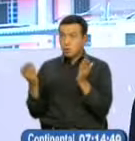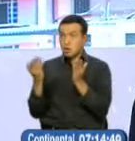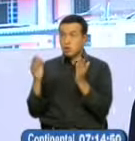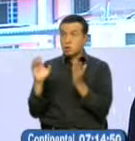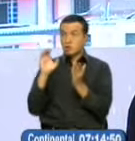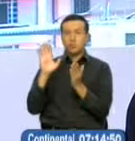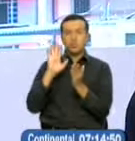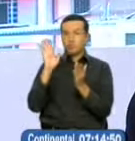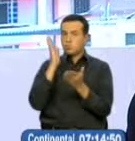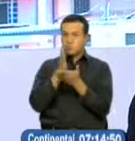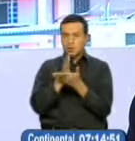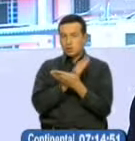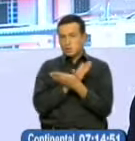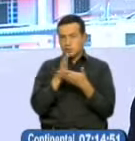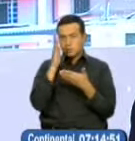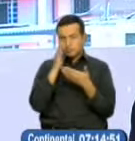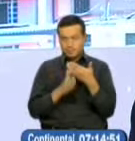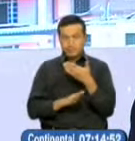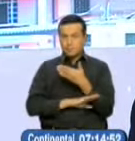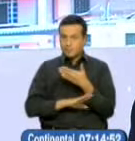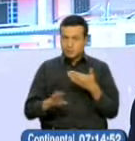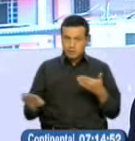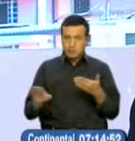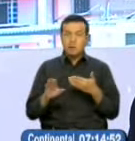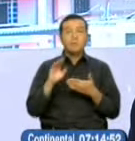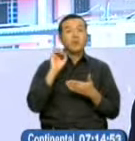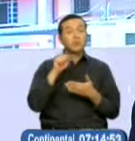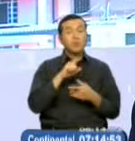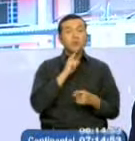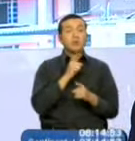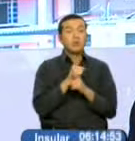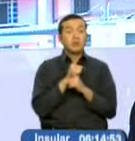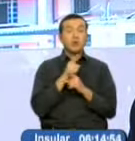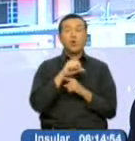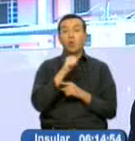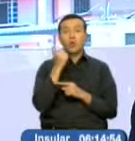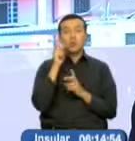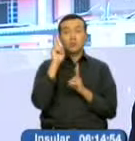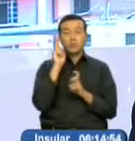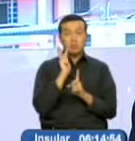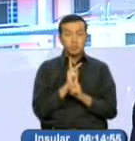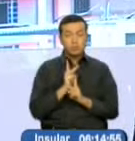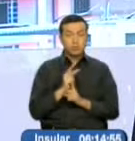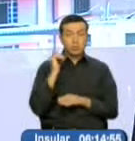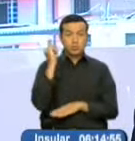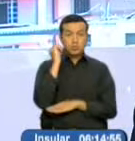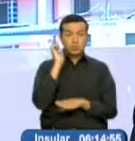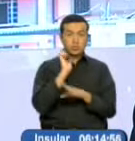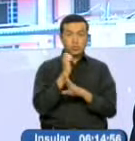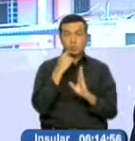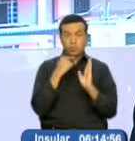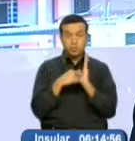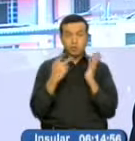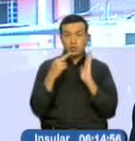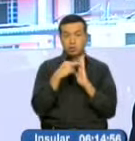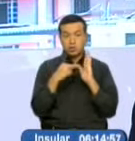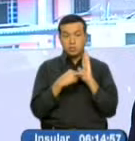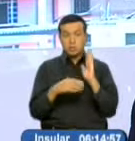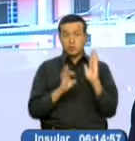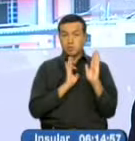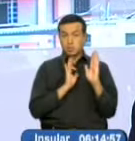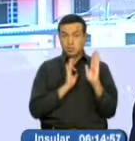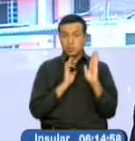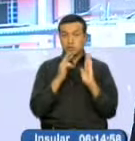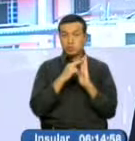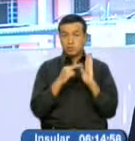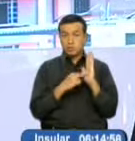de Comercio, etcétera. Sin embargo, pueden haber también otro tipo de mecanismos para proteger la industria nacional, como por ejemplo reglamentos técnicos.